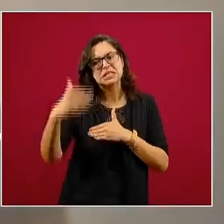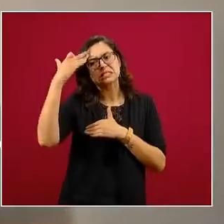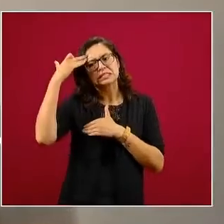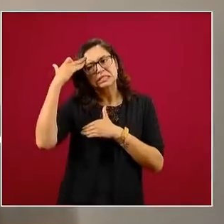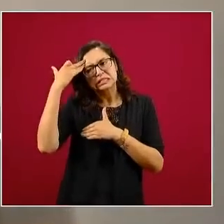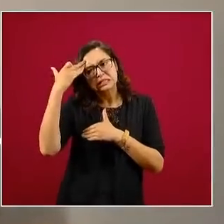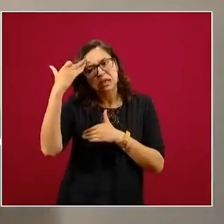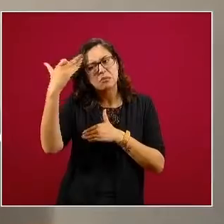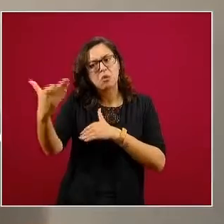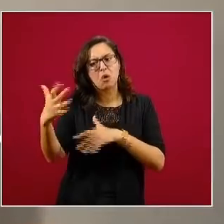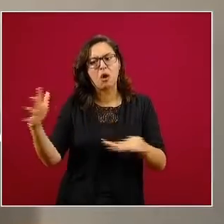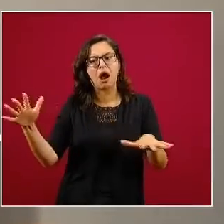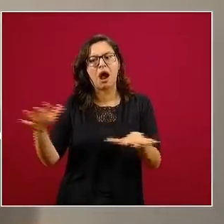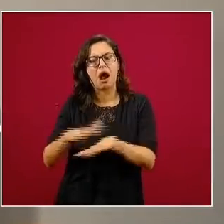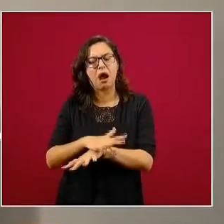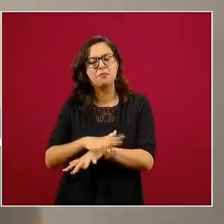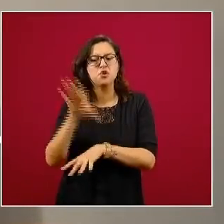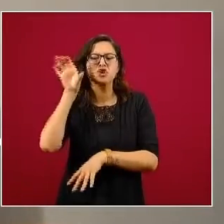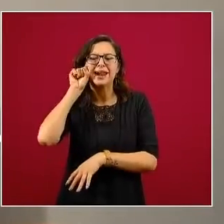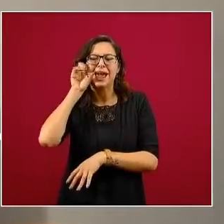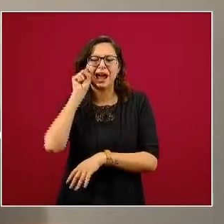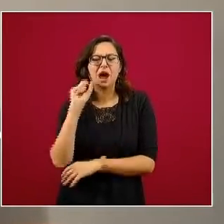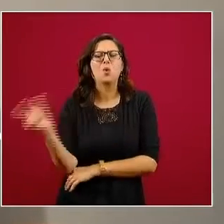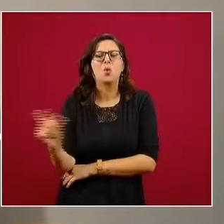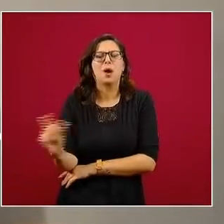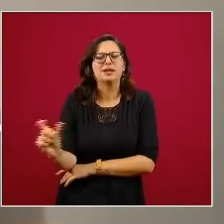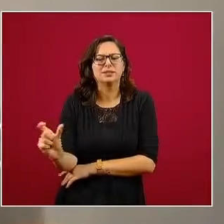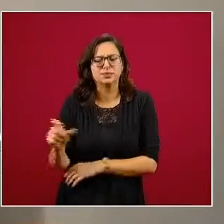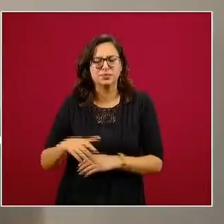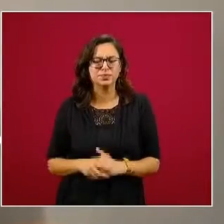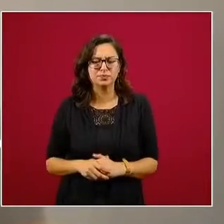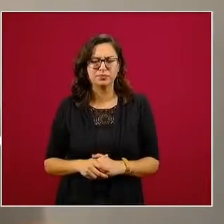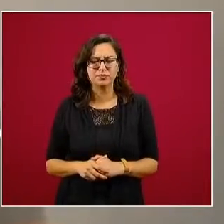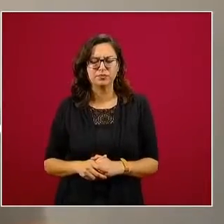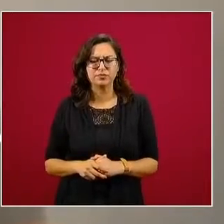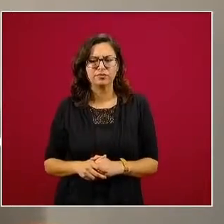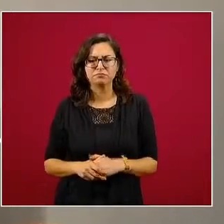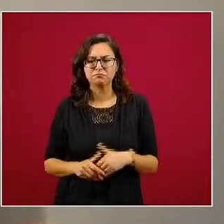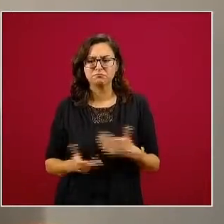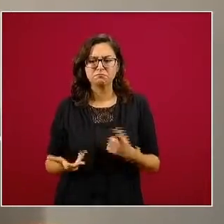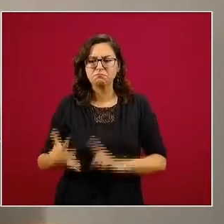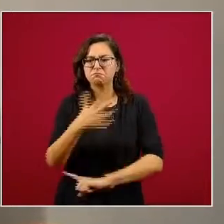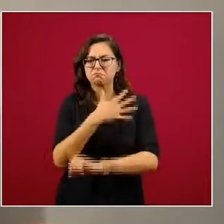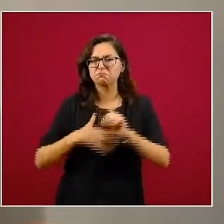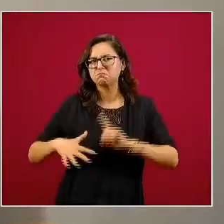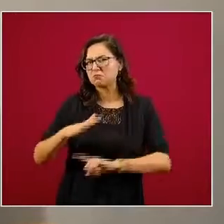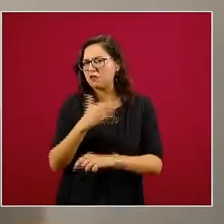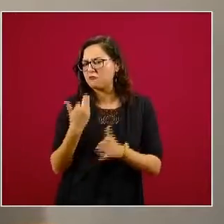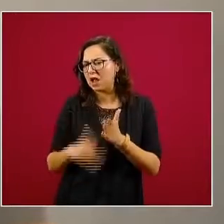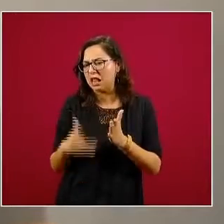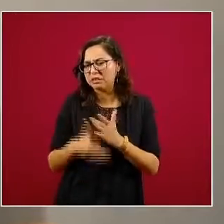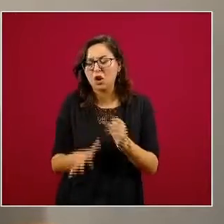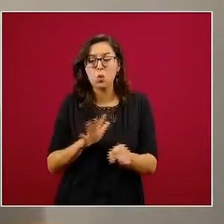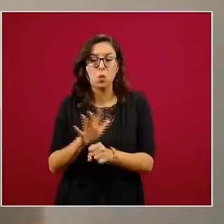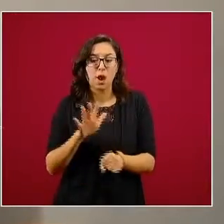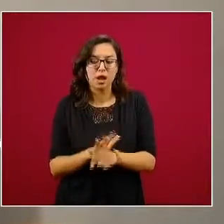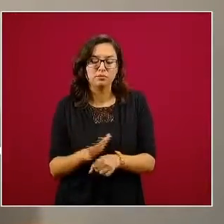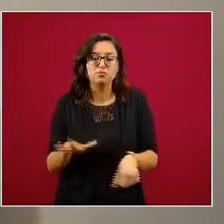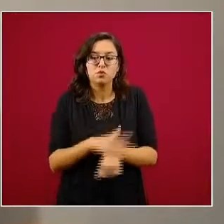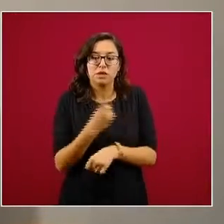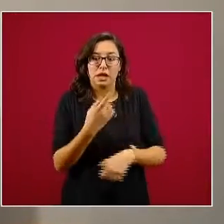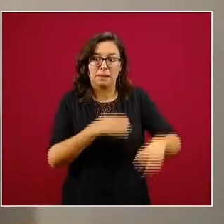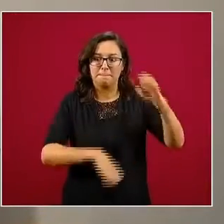reconvirtiendo camas. Hasta este momento hemos tenido 605 atenciones referidas entre partos,